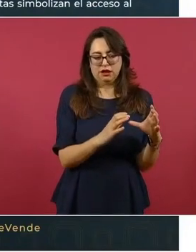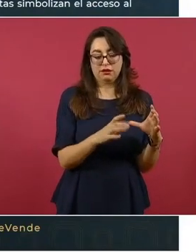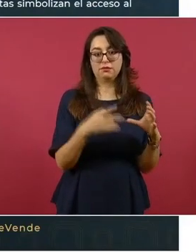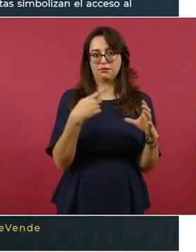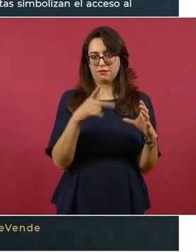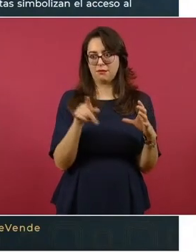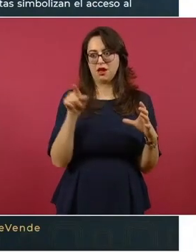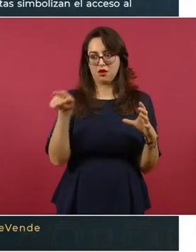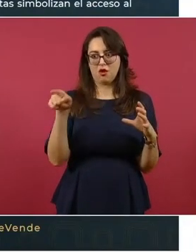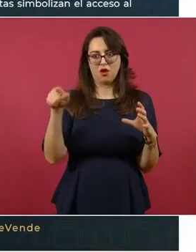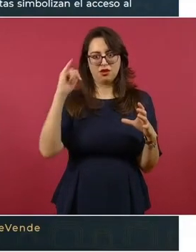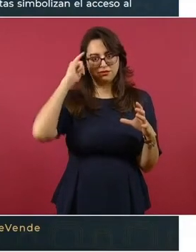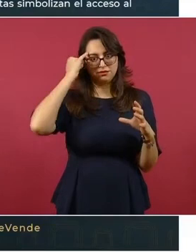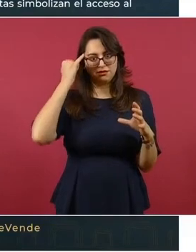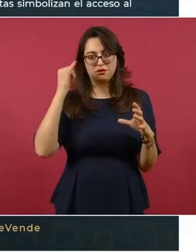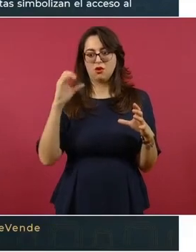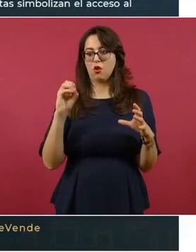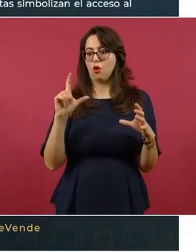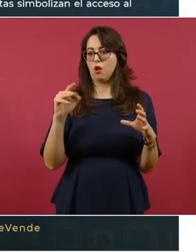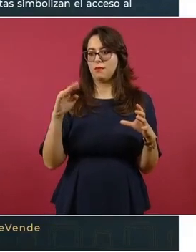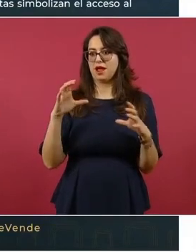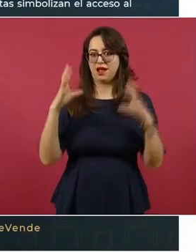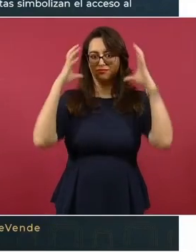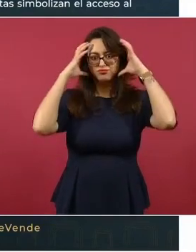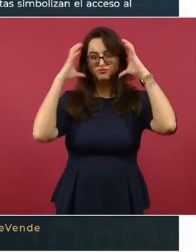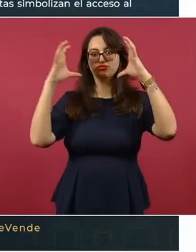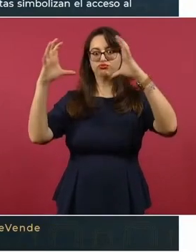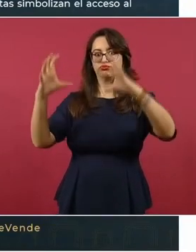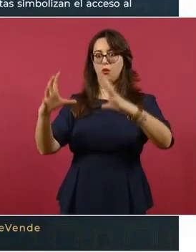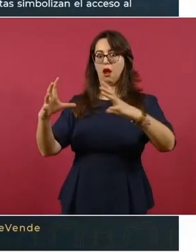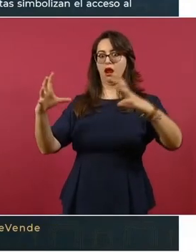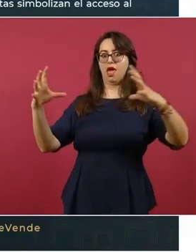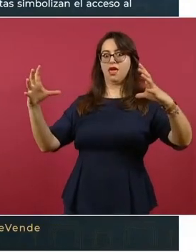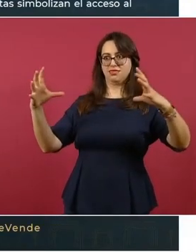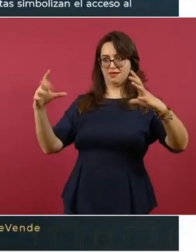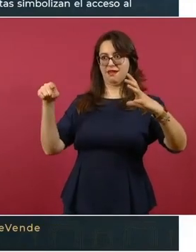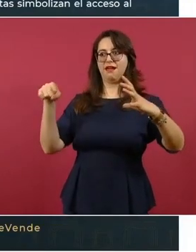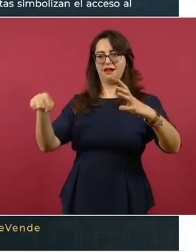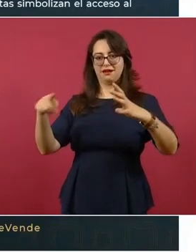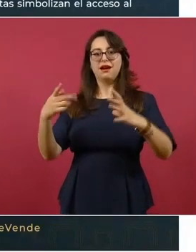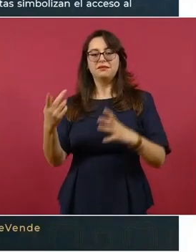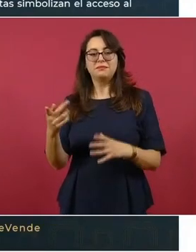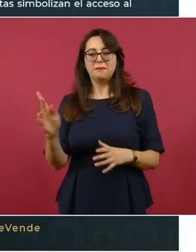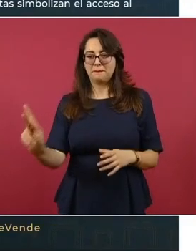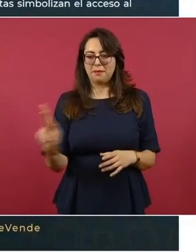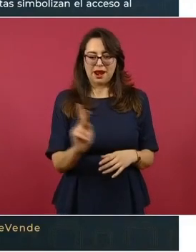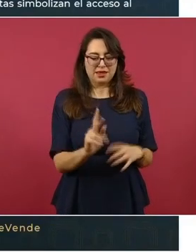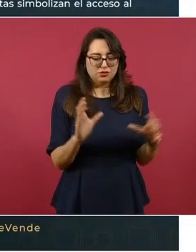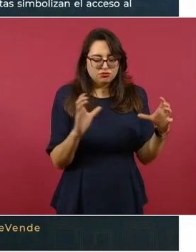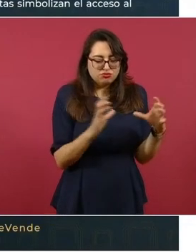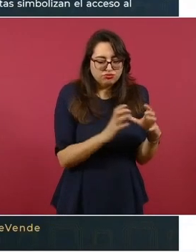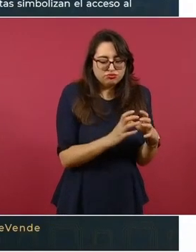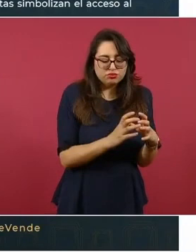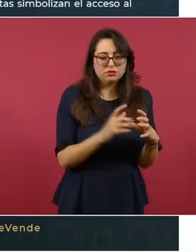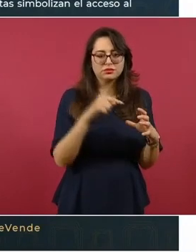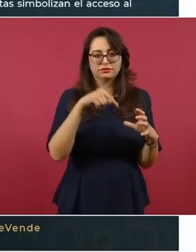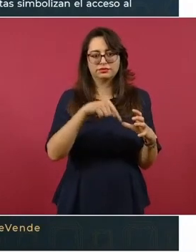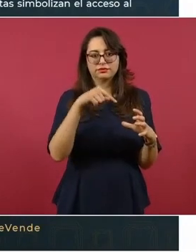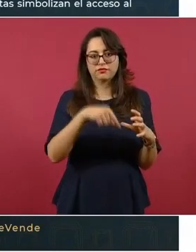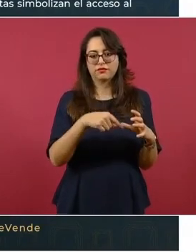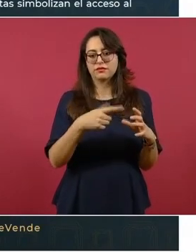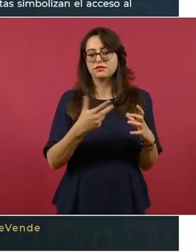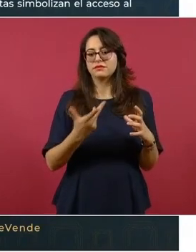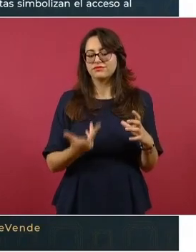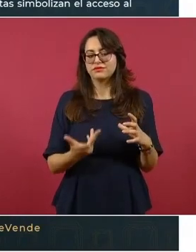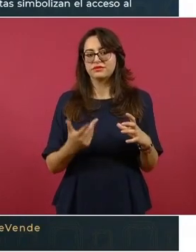también es una pieza olmeca, pero muy distante del área, digamos, original o